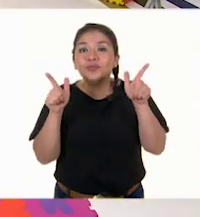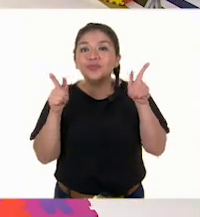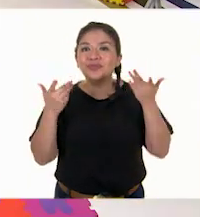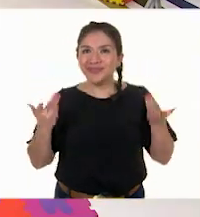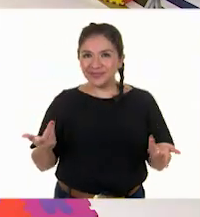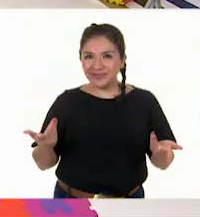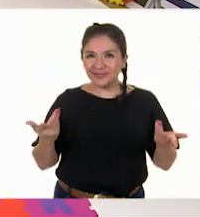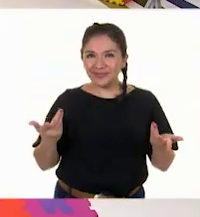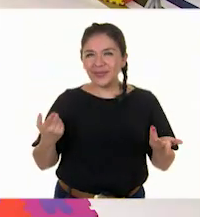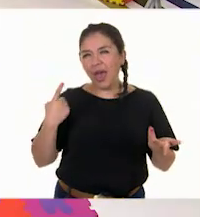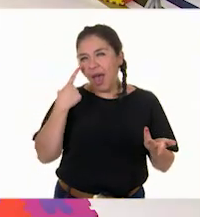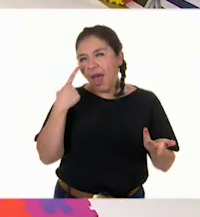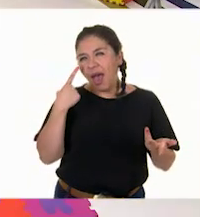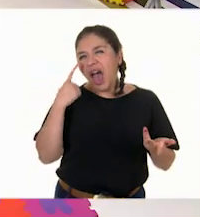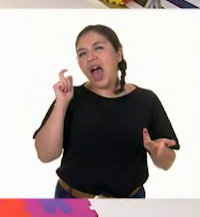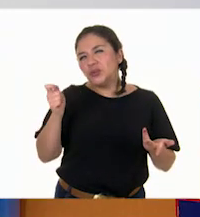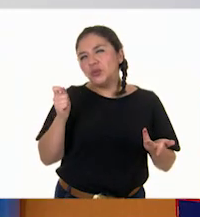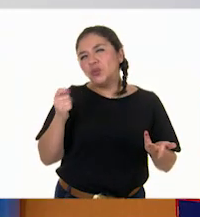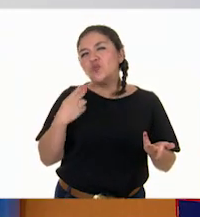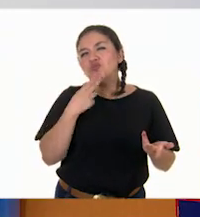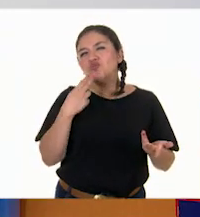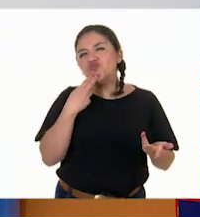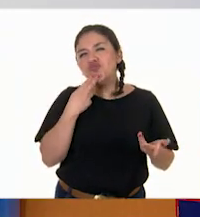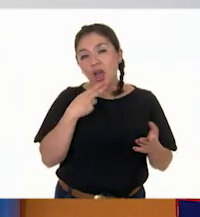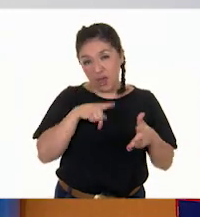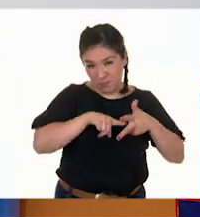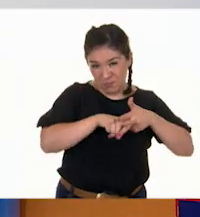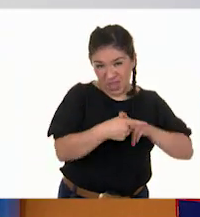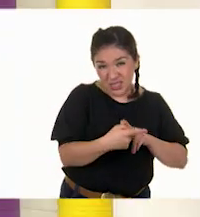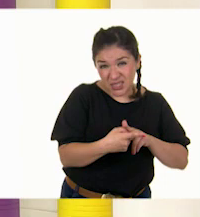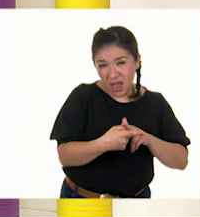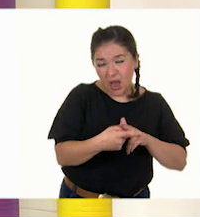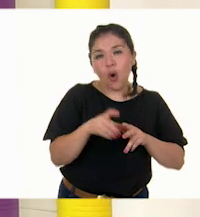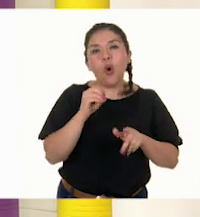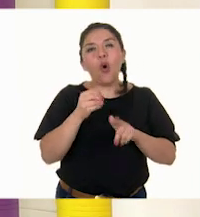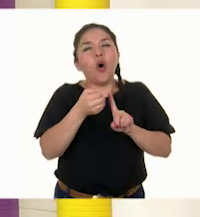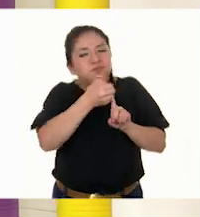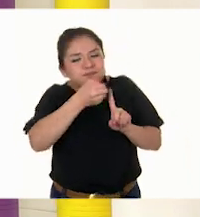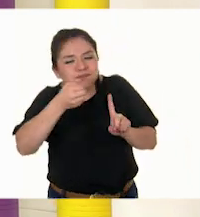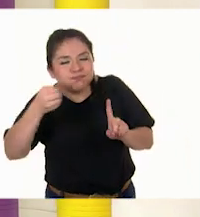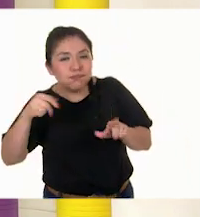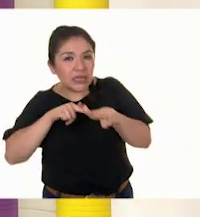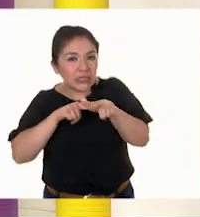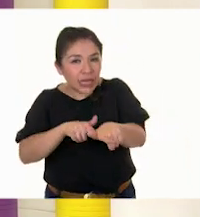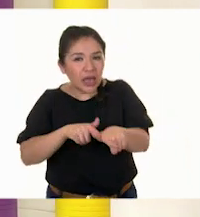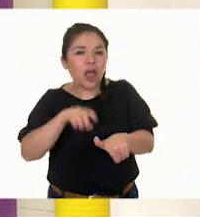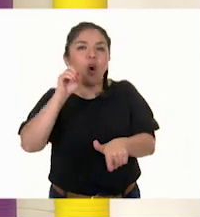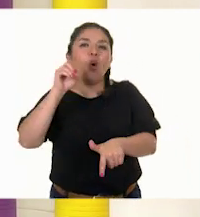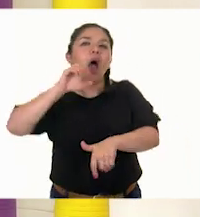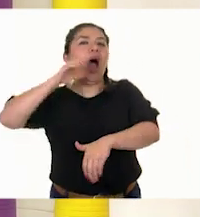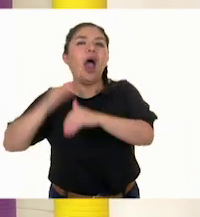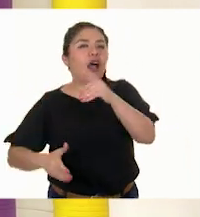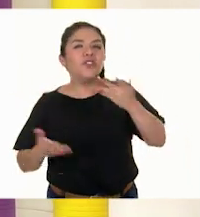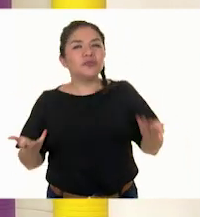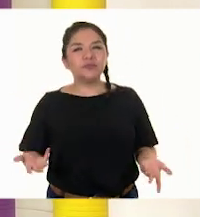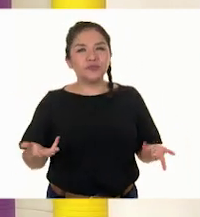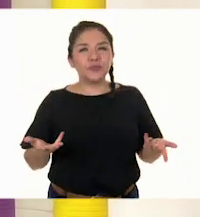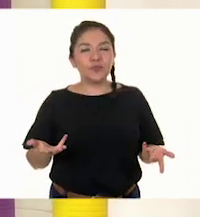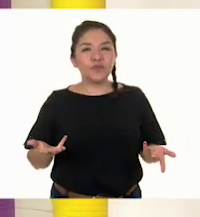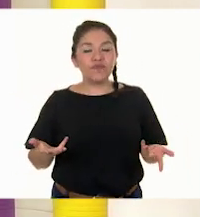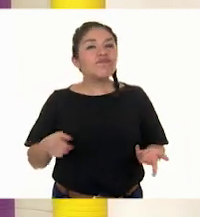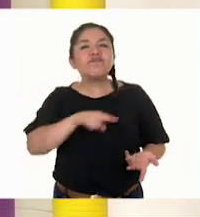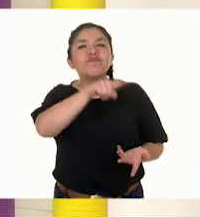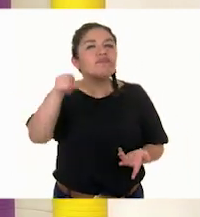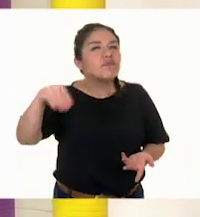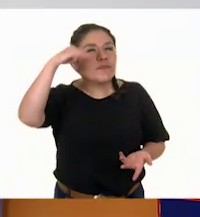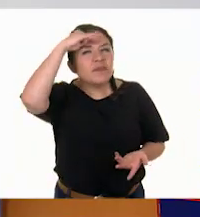Cuando despertó. Ay, a ver, ¿ese qué será? Para iniciar, ajá, para continuar la historia o para terminar la historia. A ver, ¿qué dicen en casa?